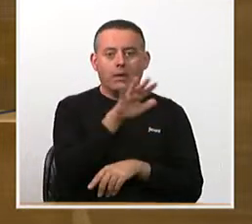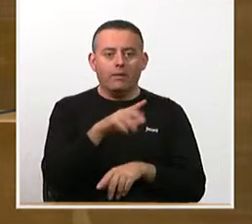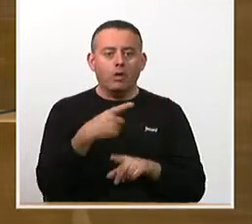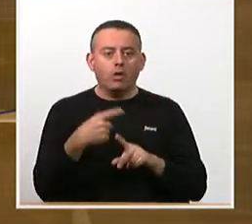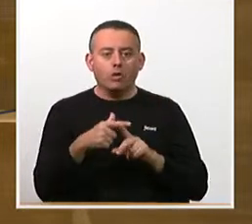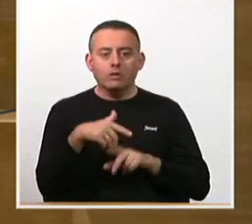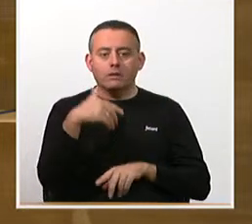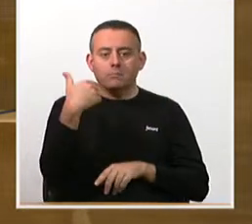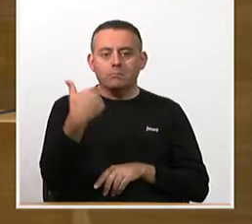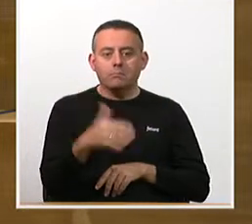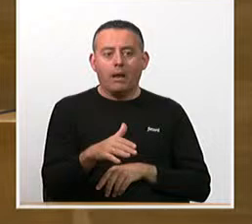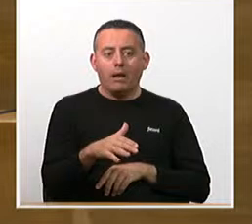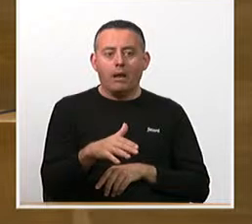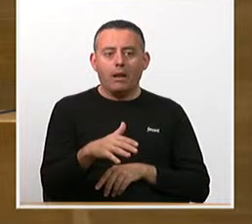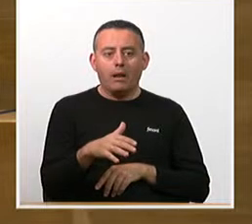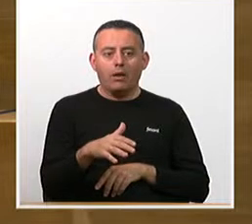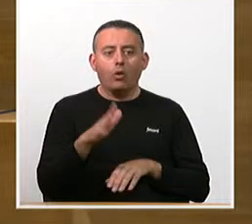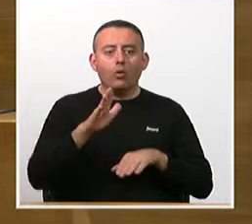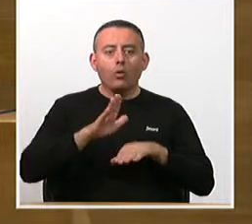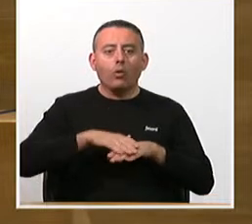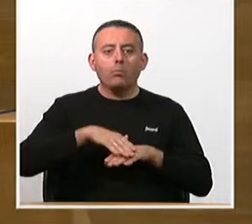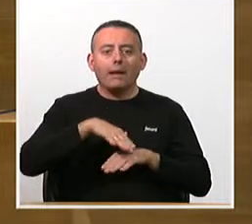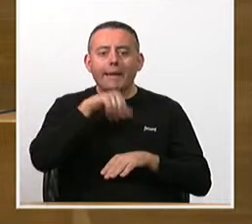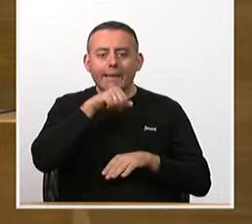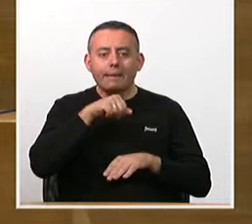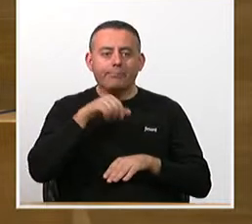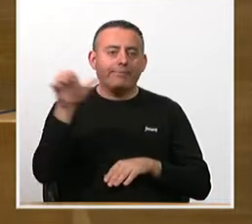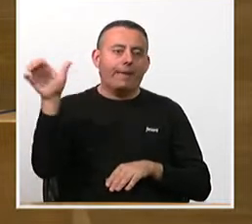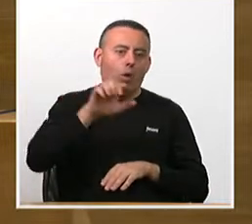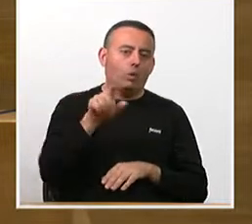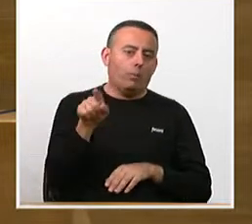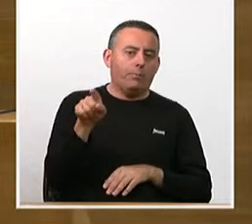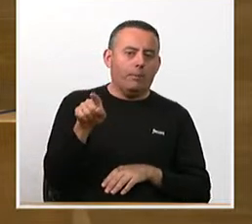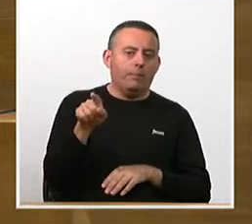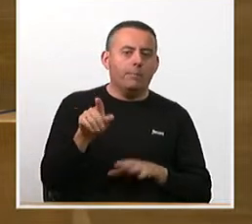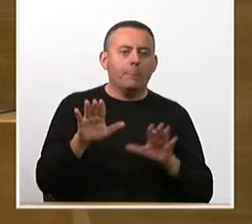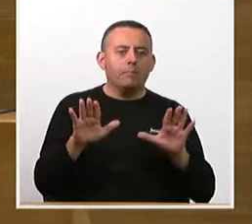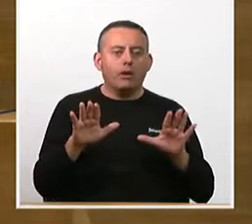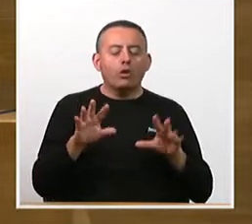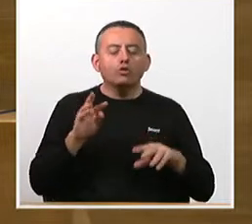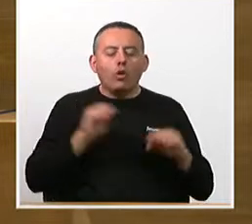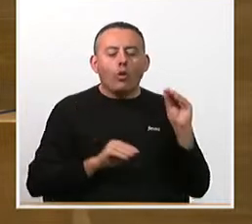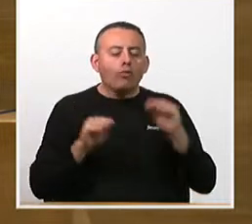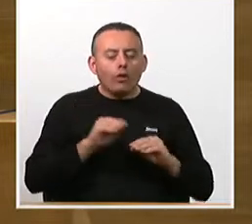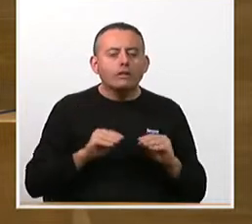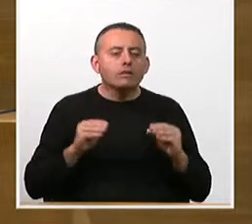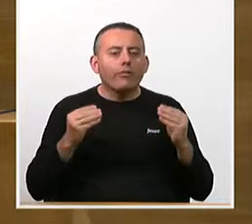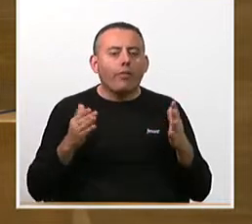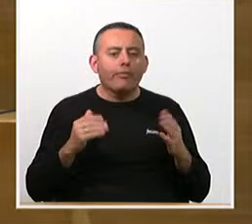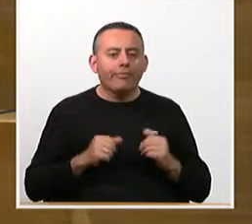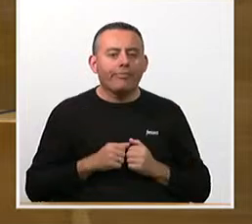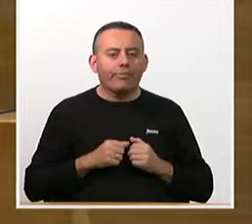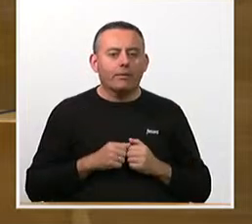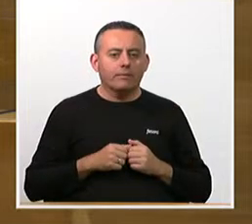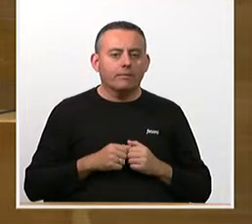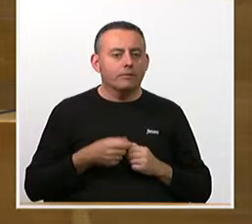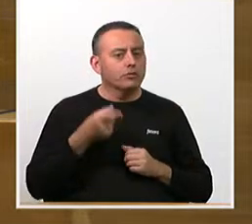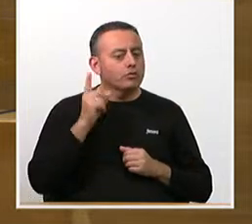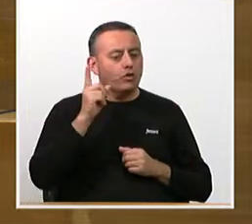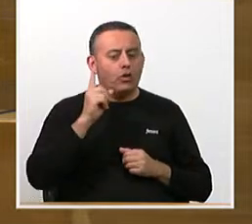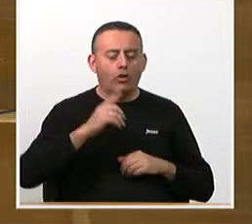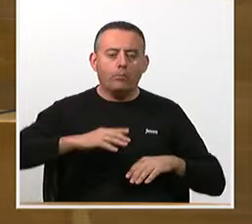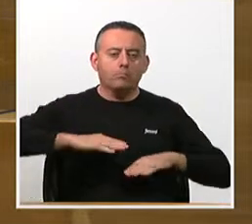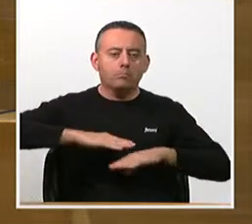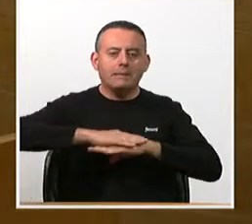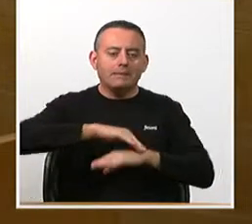agricultura vingen de Europa y que les sol quear única y exclusiv per del ministeri